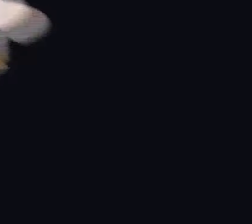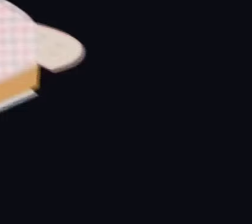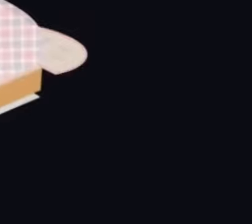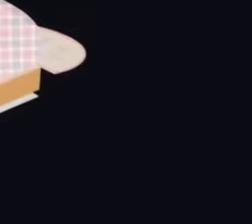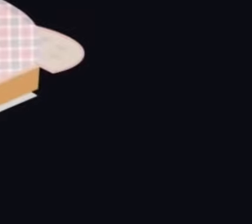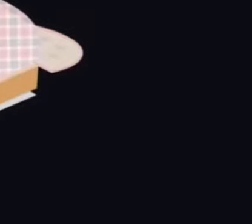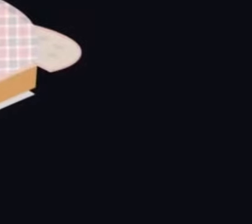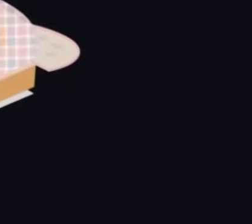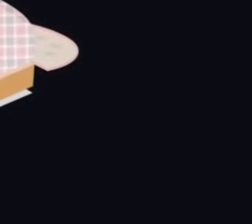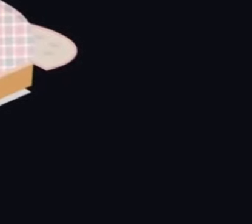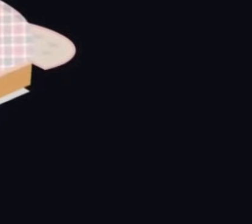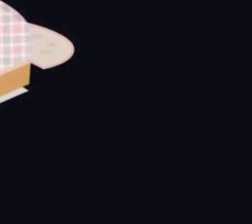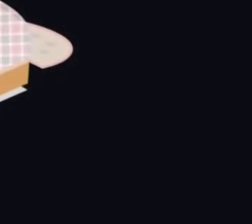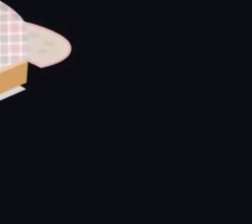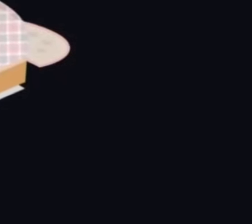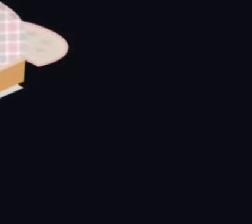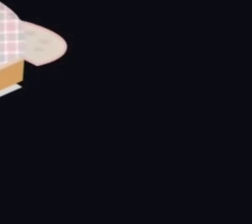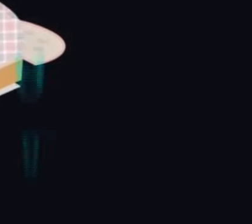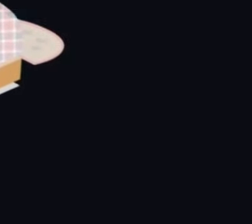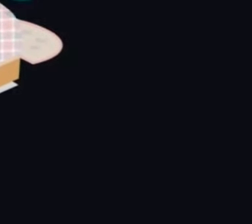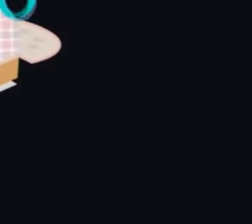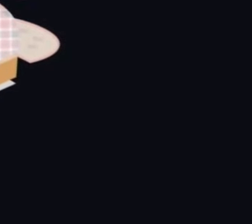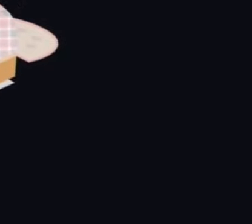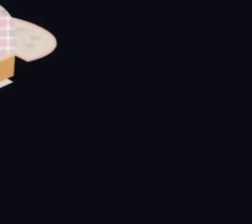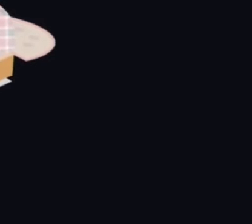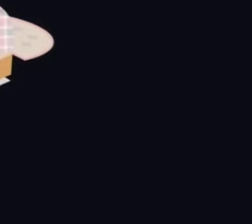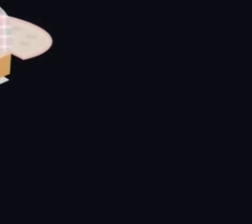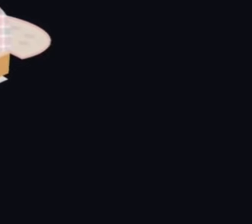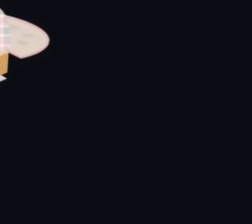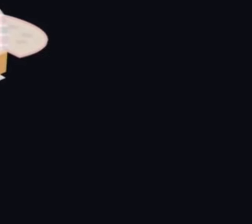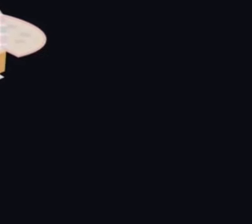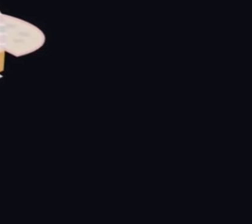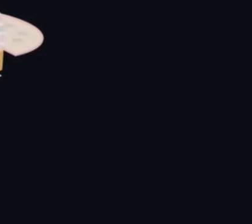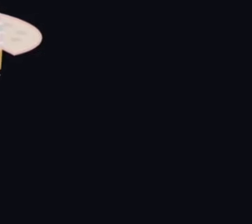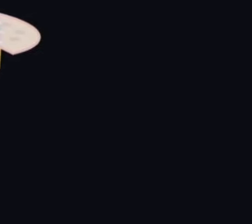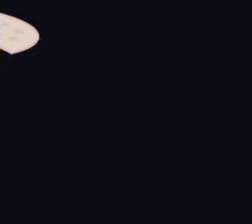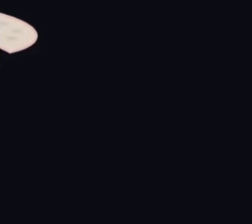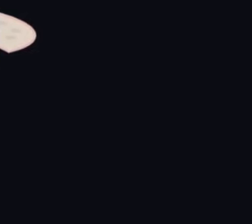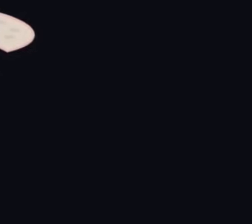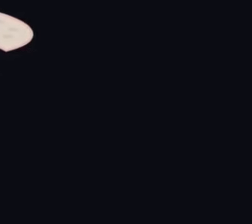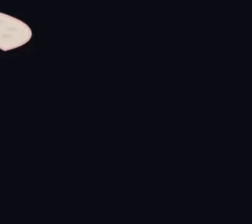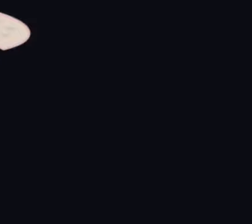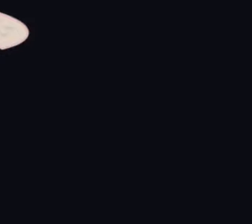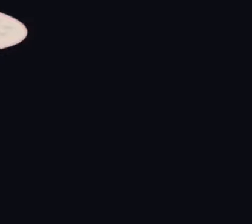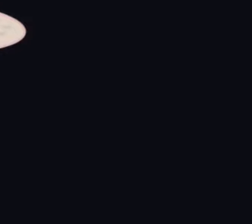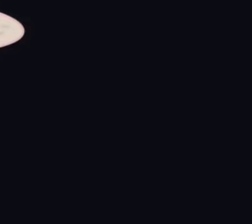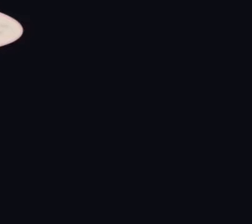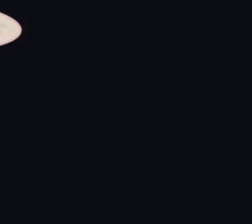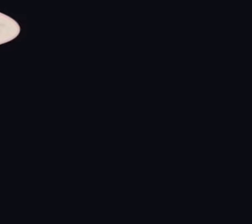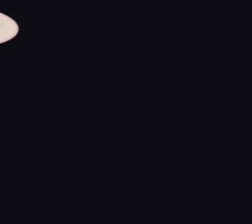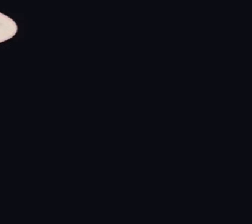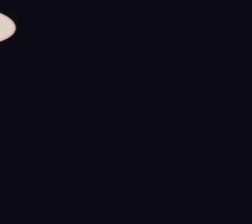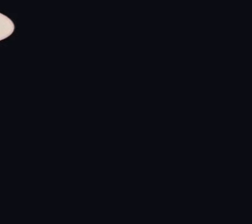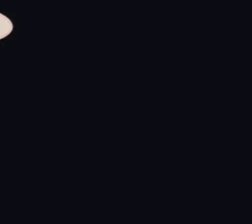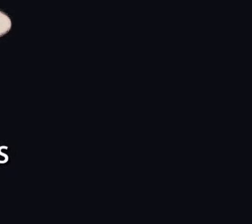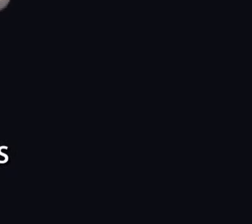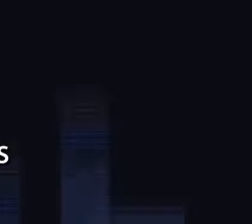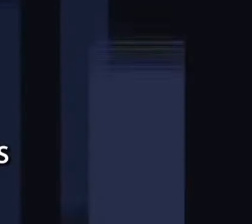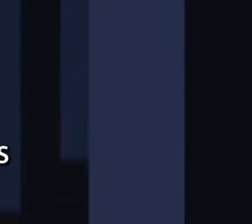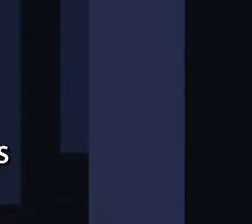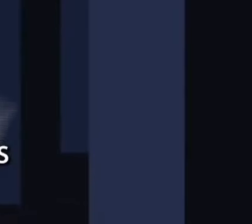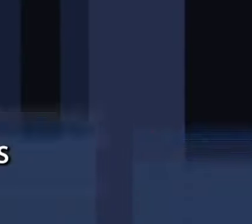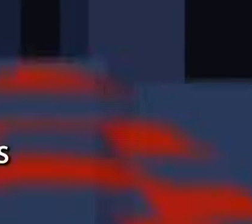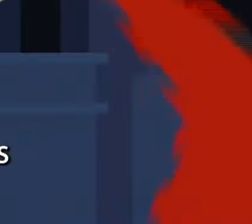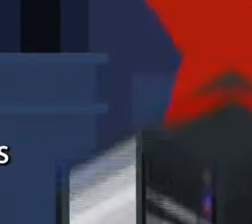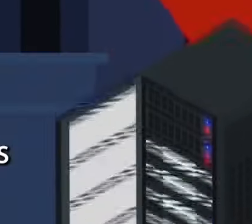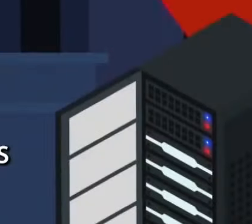revelamos. No será fácil. Al igual que Marta, nos gusta tirarnos en el colchón nuevo a revisar nuestras redes sociales sin pensar demasiado, pero